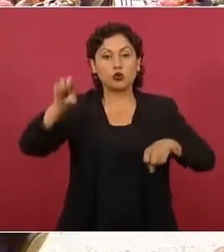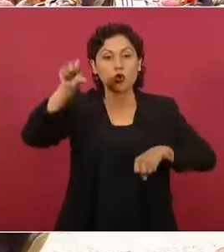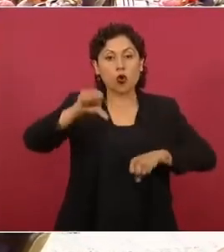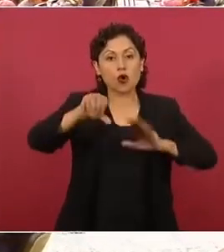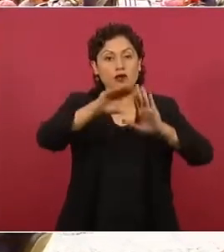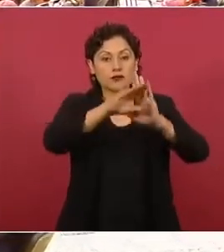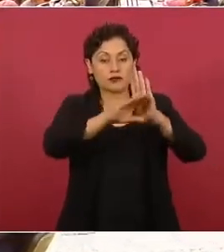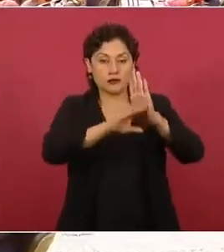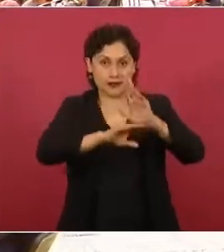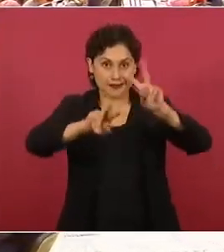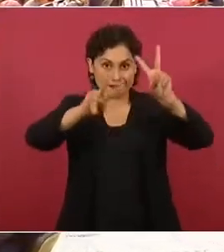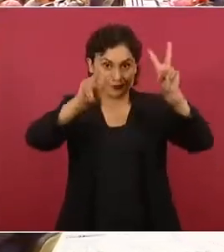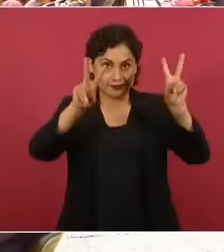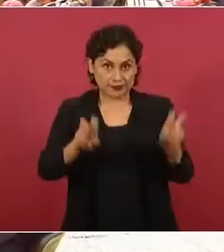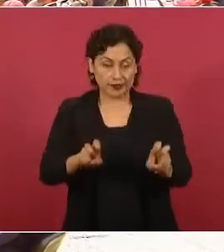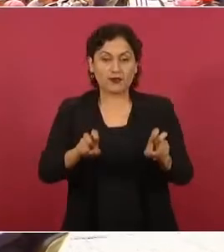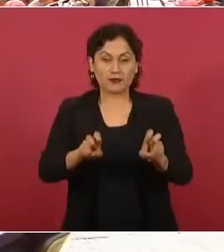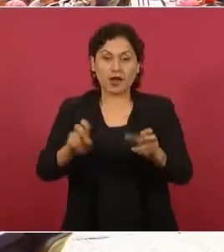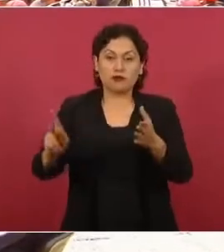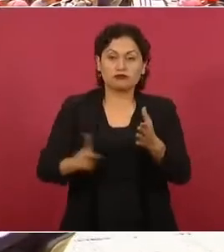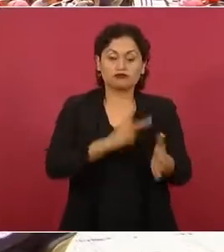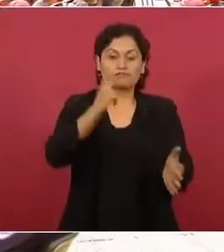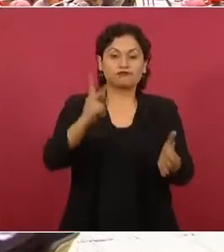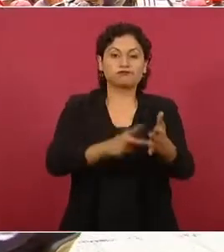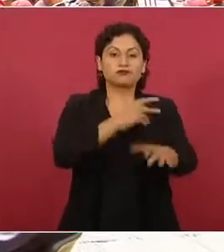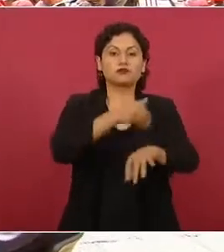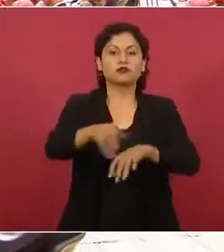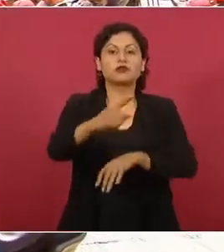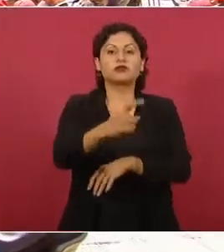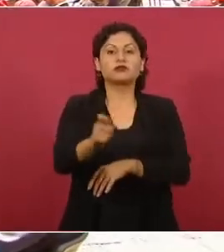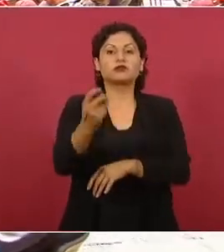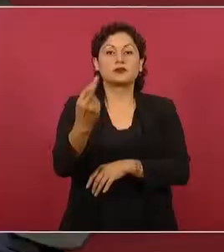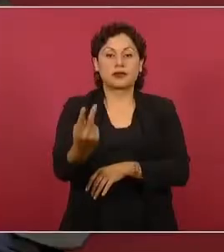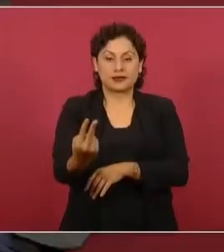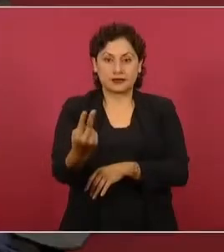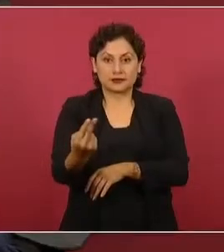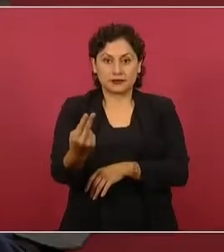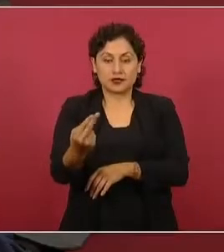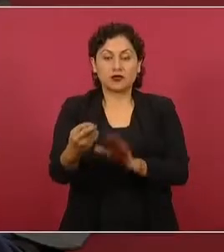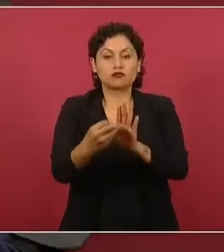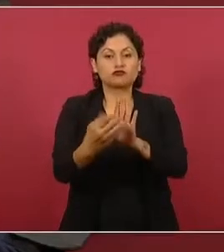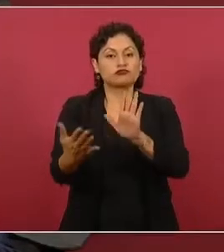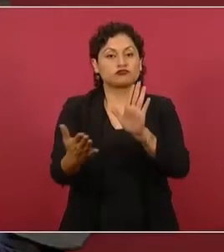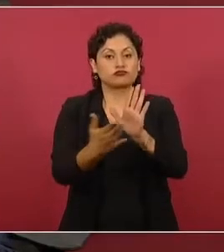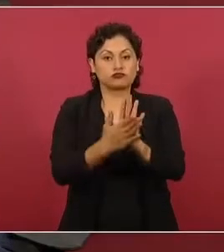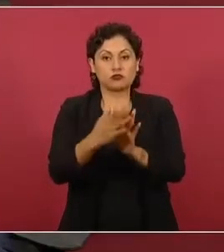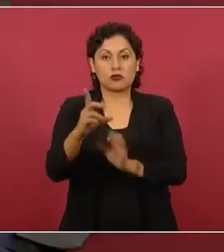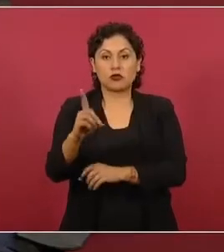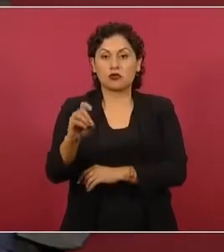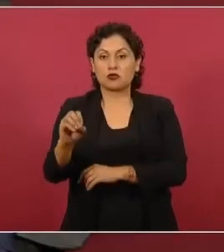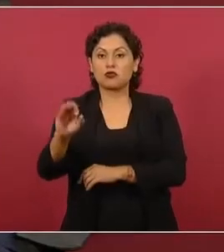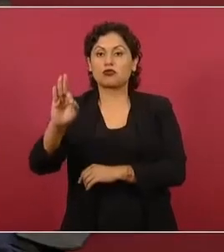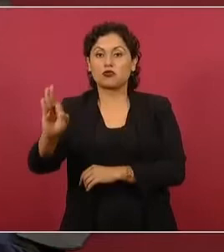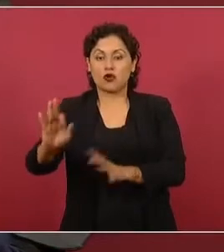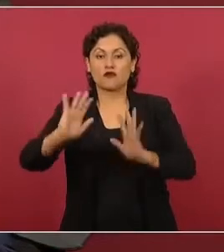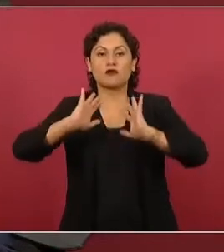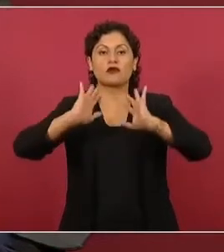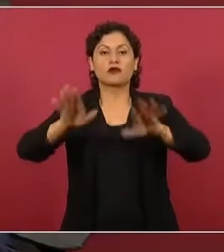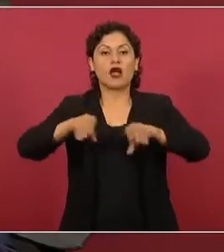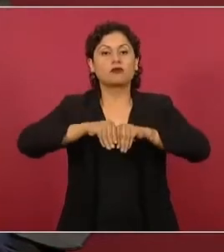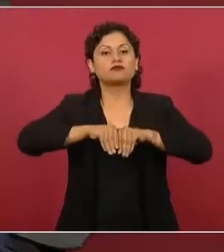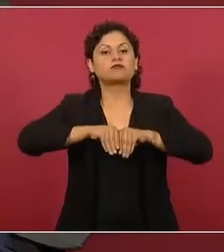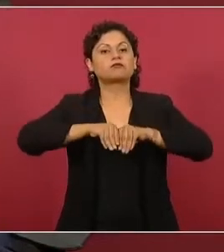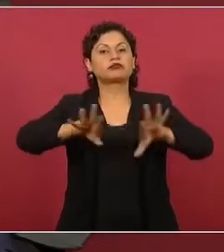sesión ordinaria número 125, el cual fue publicado en el Diario Oficial de la Federación y enviado a través